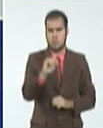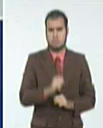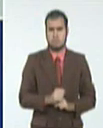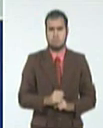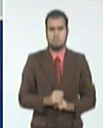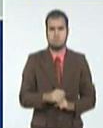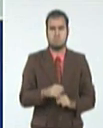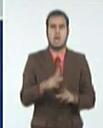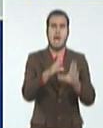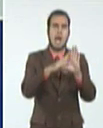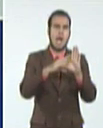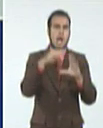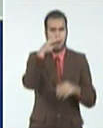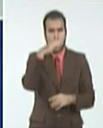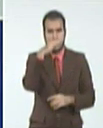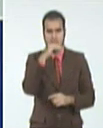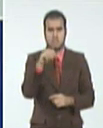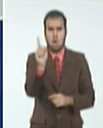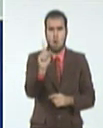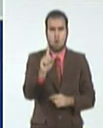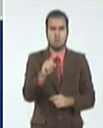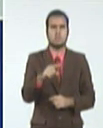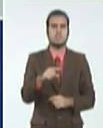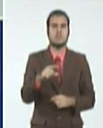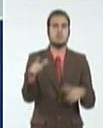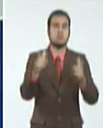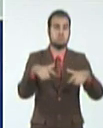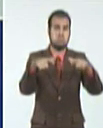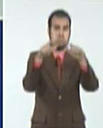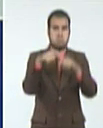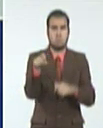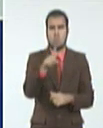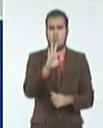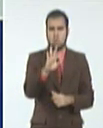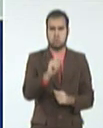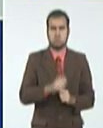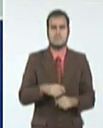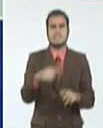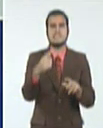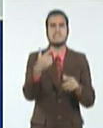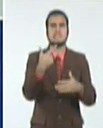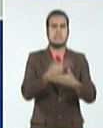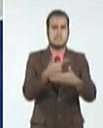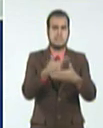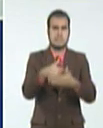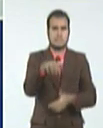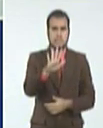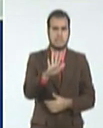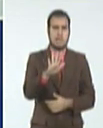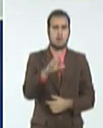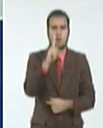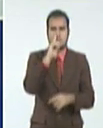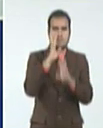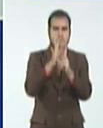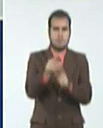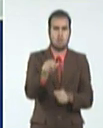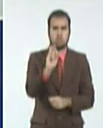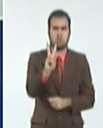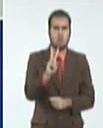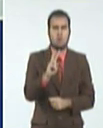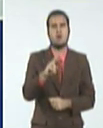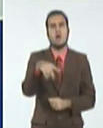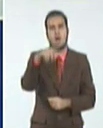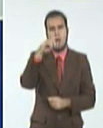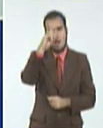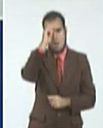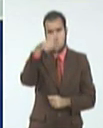Bartolomé Mazo 8, Yara 5, Niquero y Jiguaní 2 en cada uno, y Campechuela y Cautocristo 1 en cada